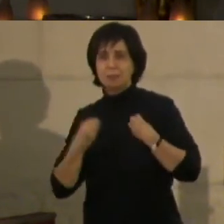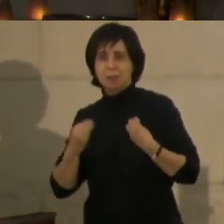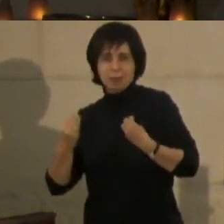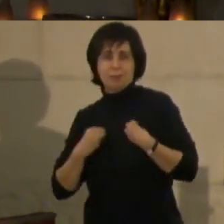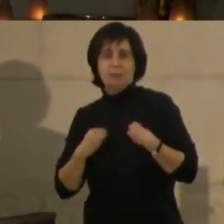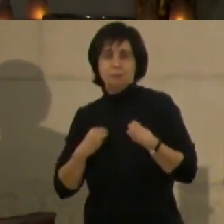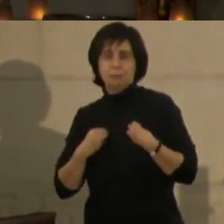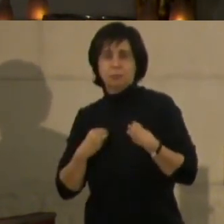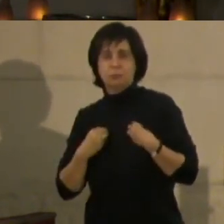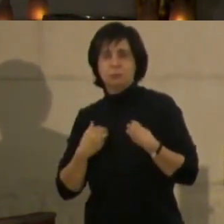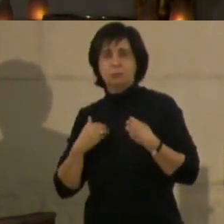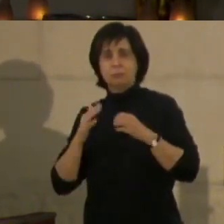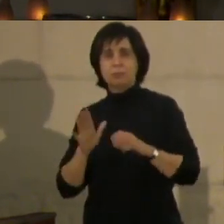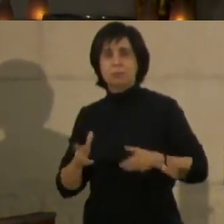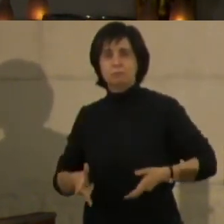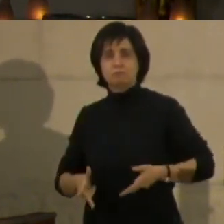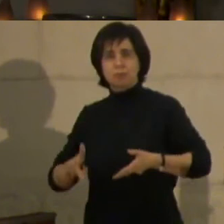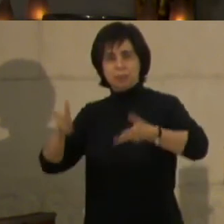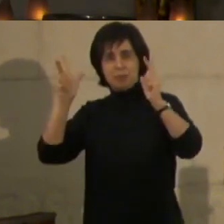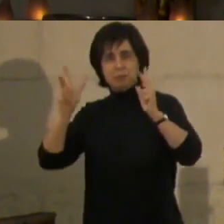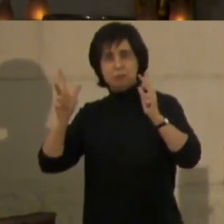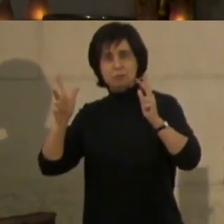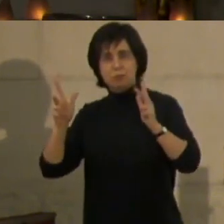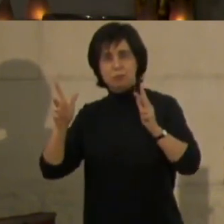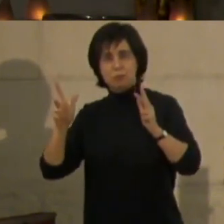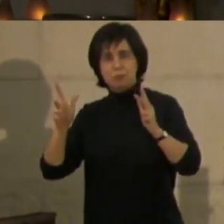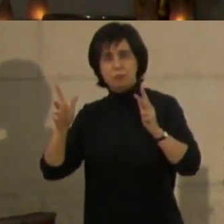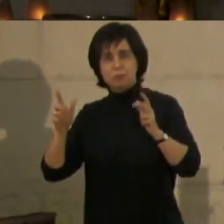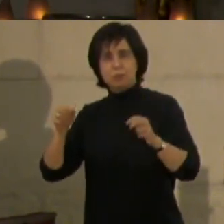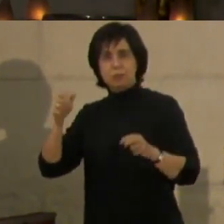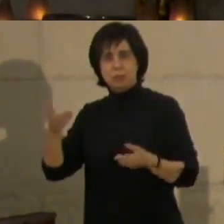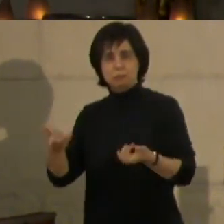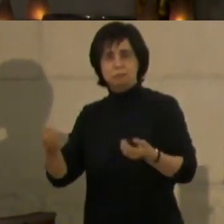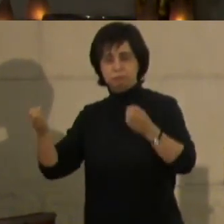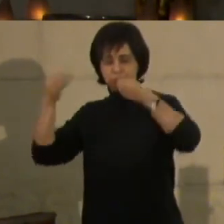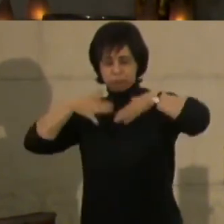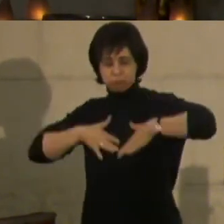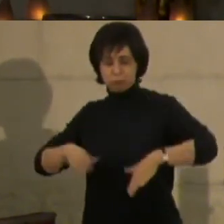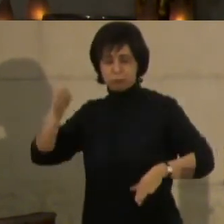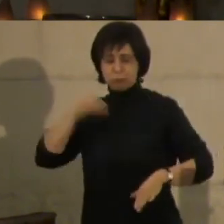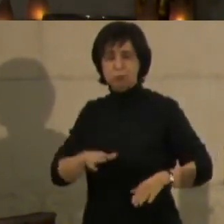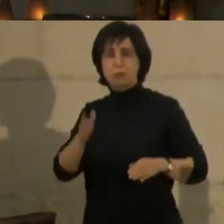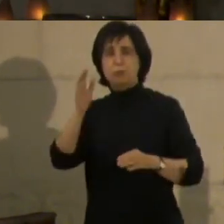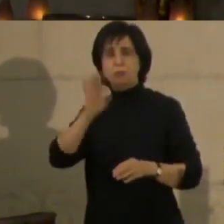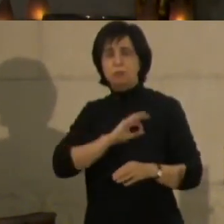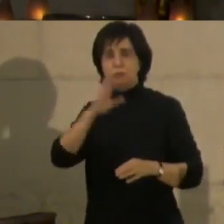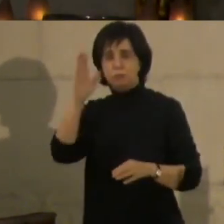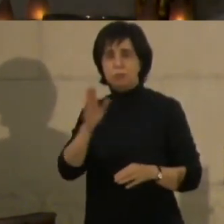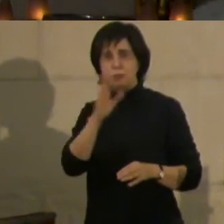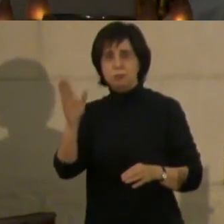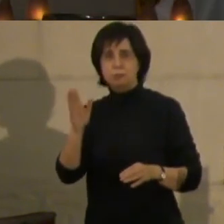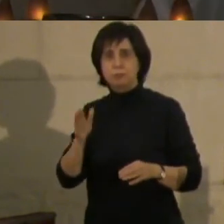cuando dejamos que la nuestra se invada por su luz. Que el Señor os bendiga.